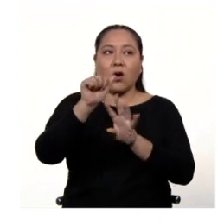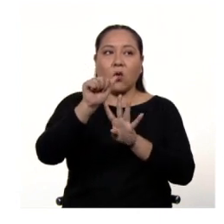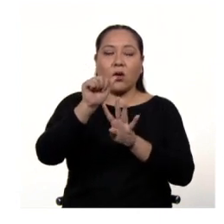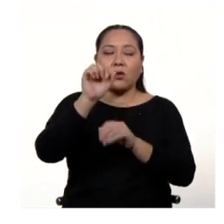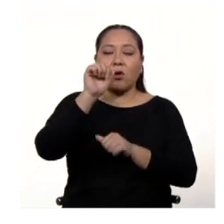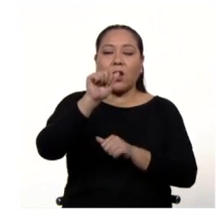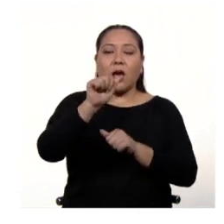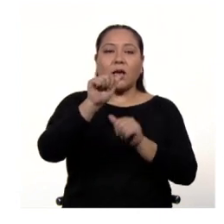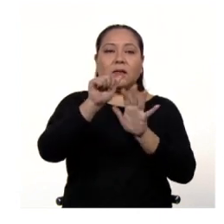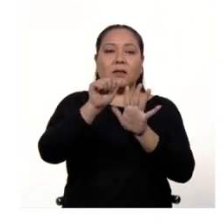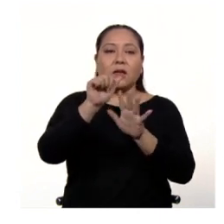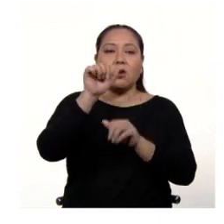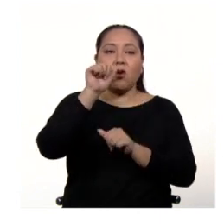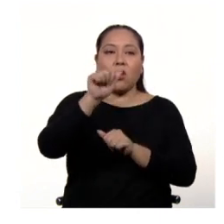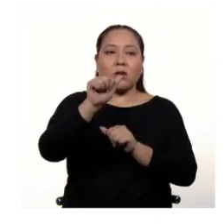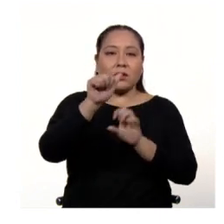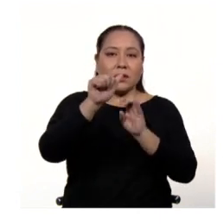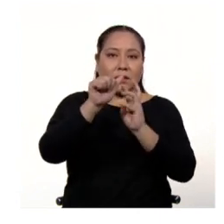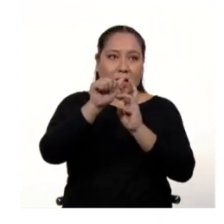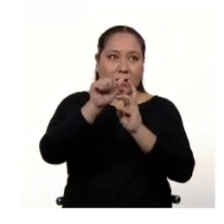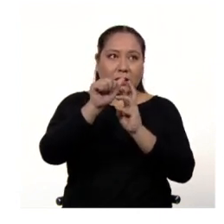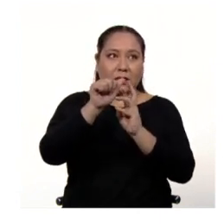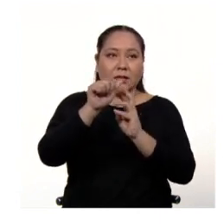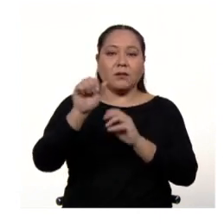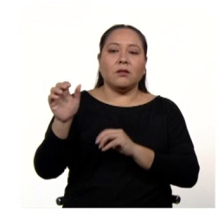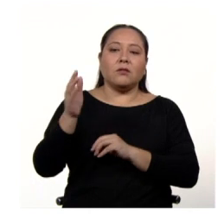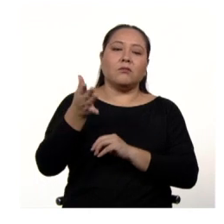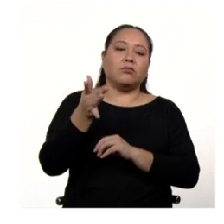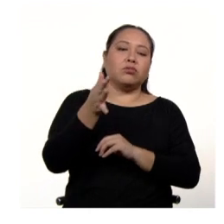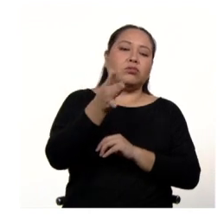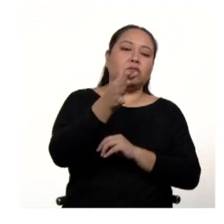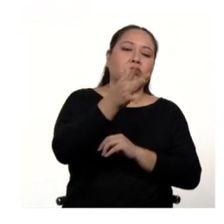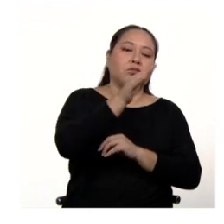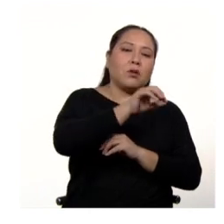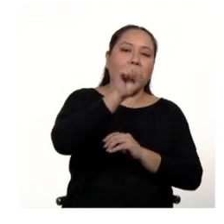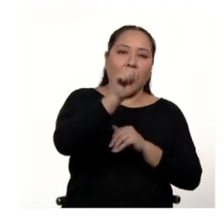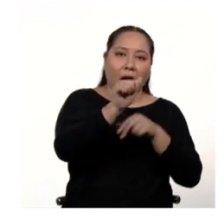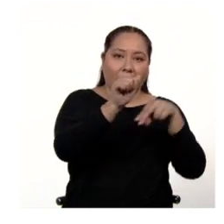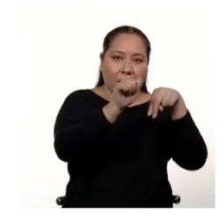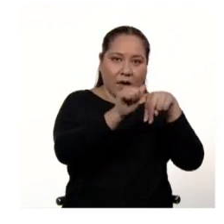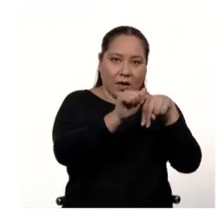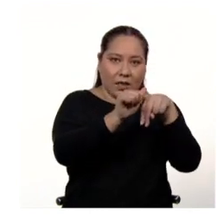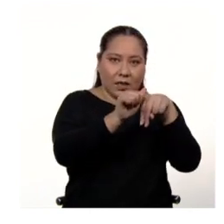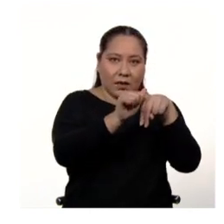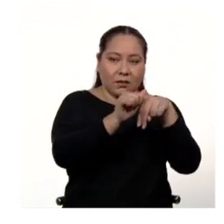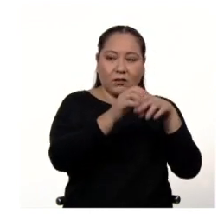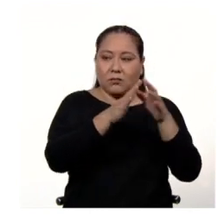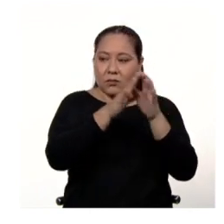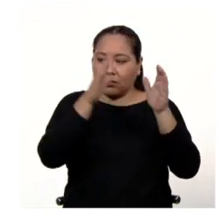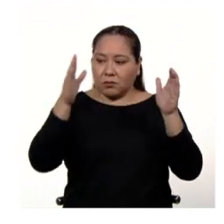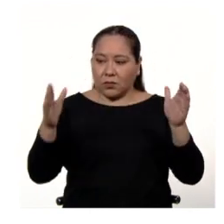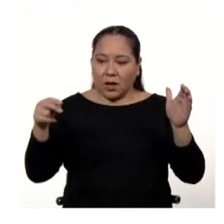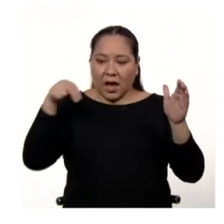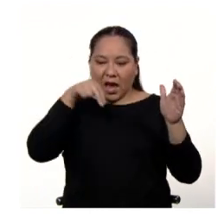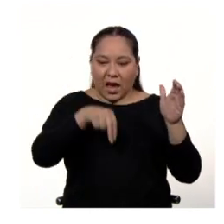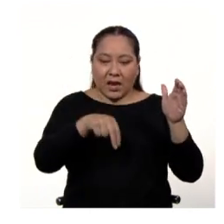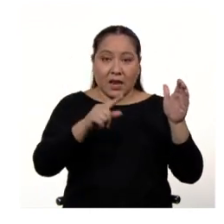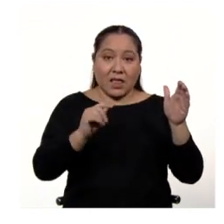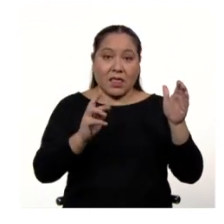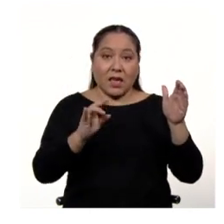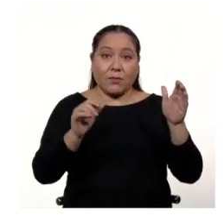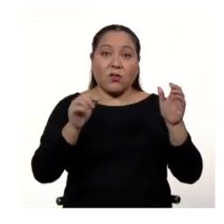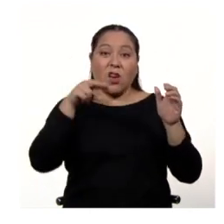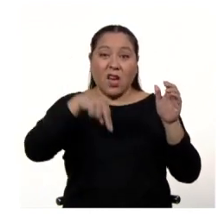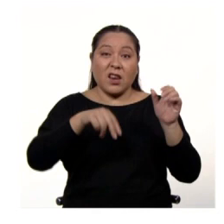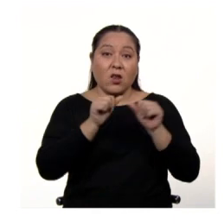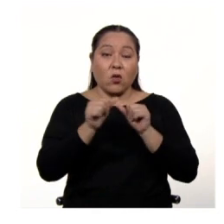sub 4, sub 5, sub 6, hasta A sub n con n términos y conociendo la